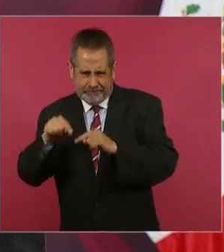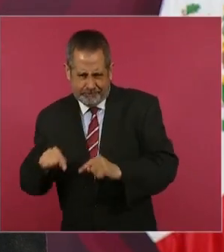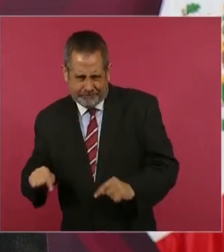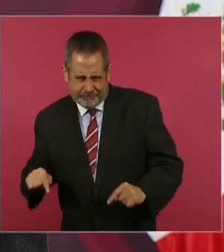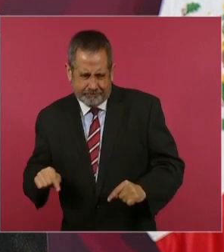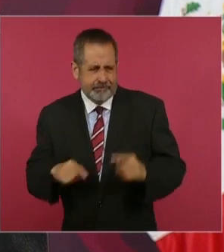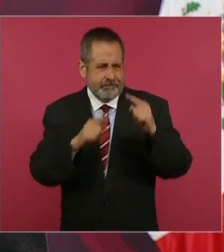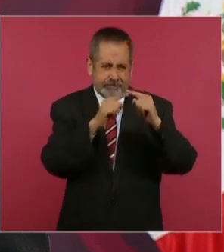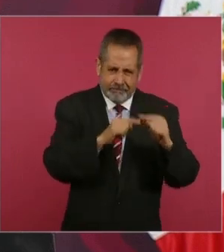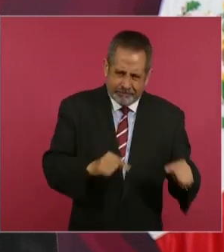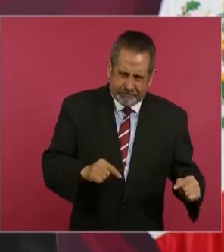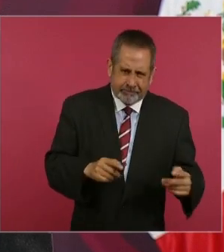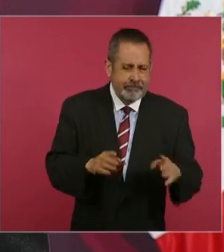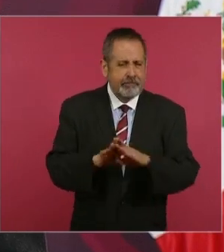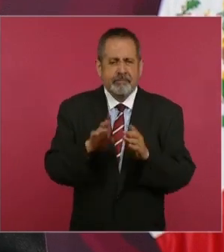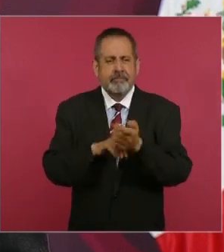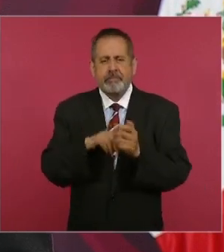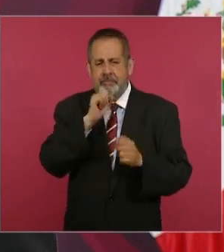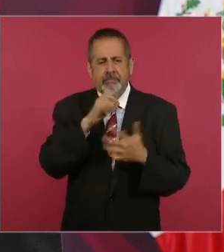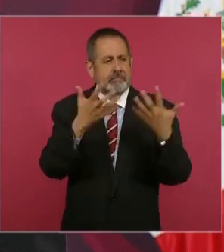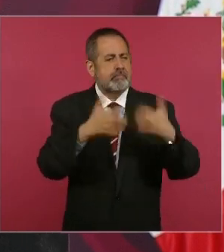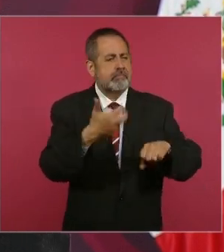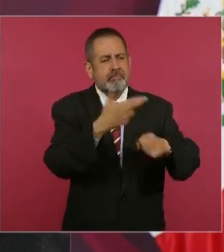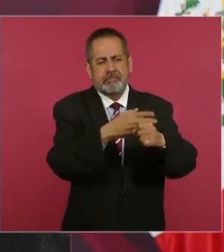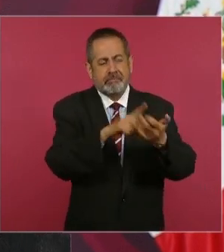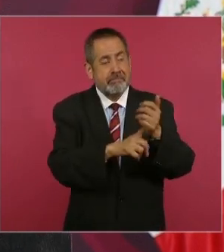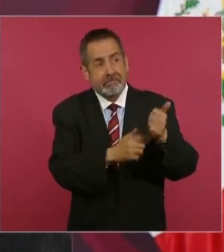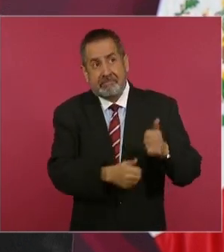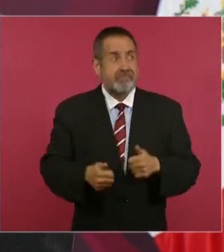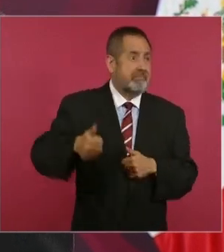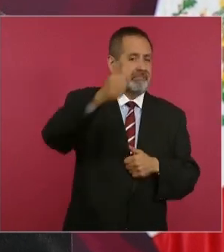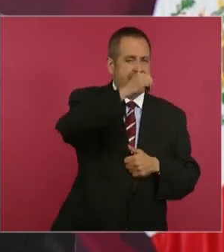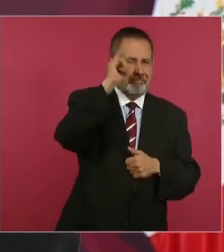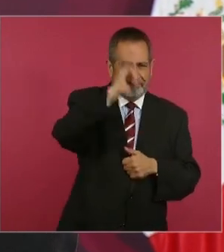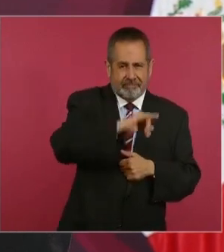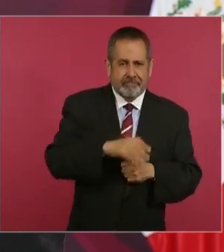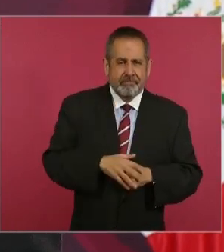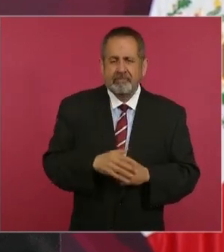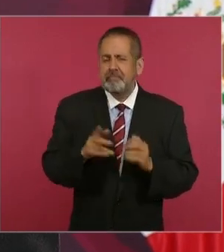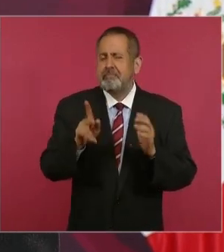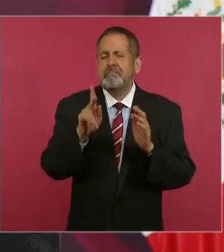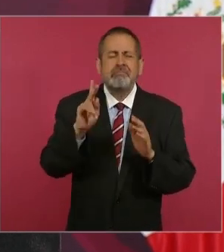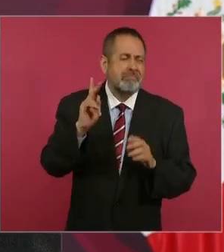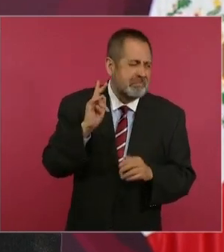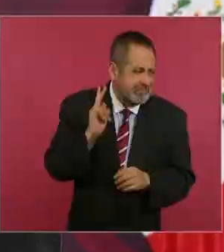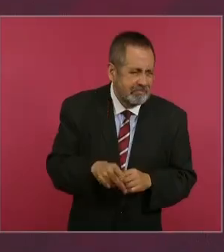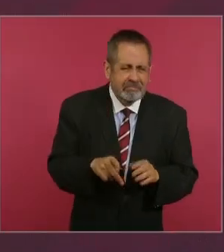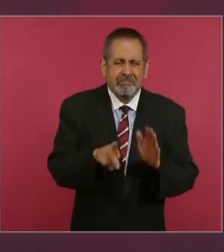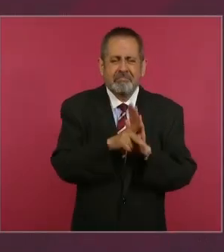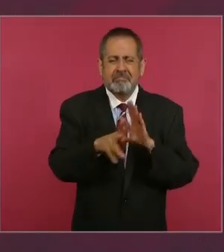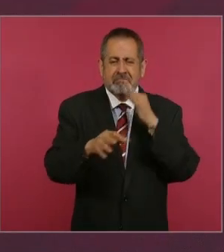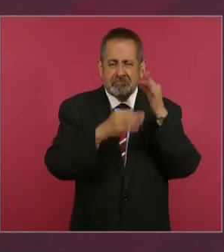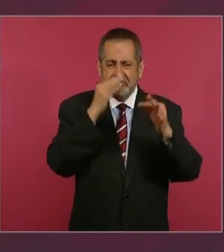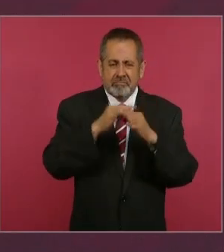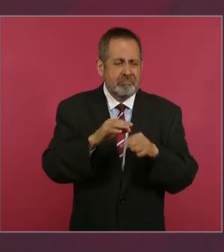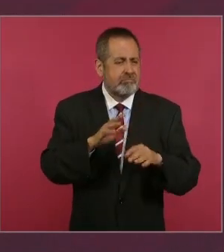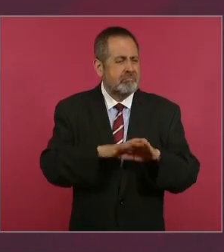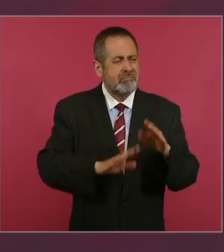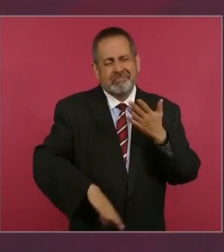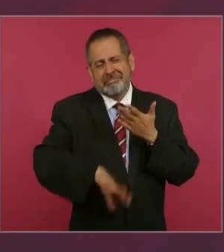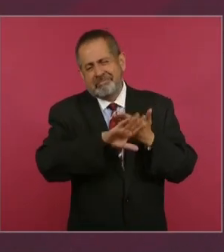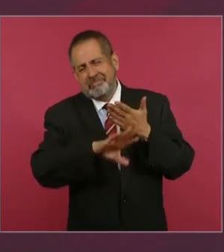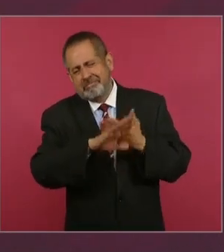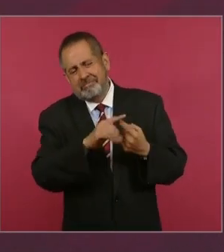general y es lo mismo en el caso de las empresas el caso de los medios por qué son los ataques a